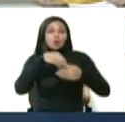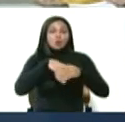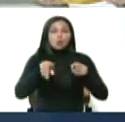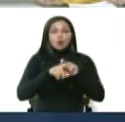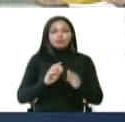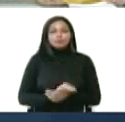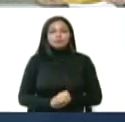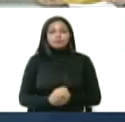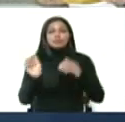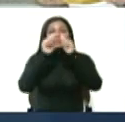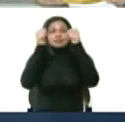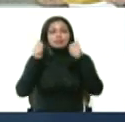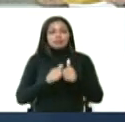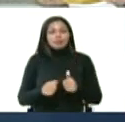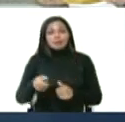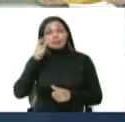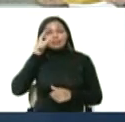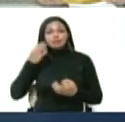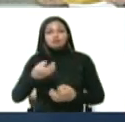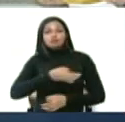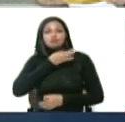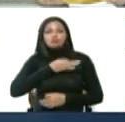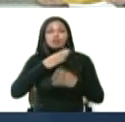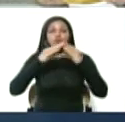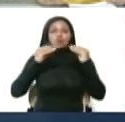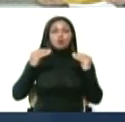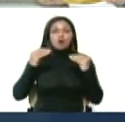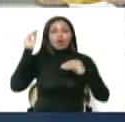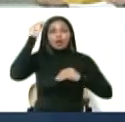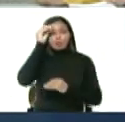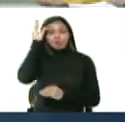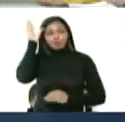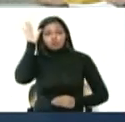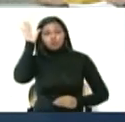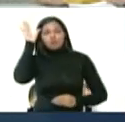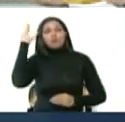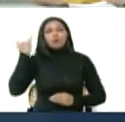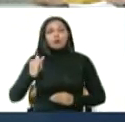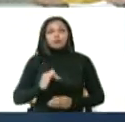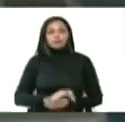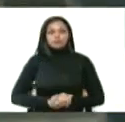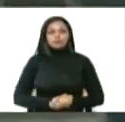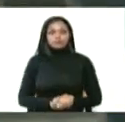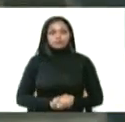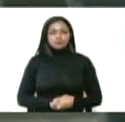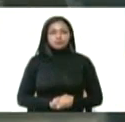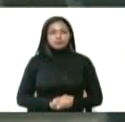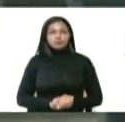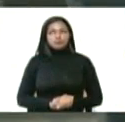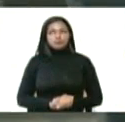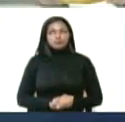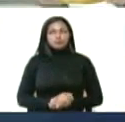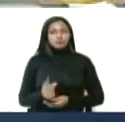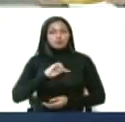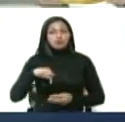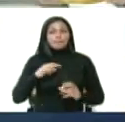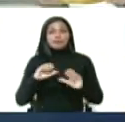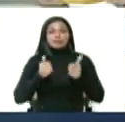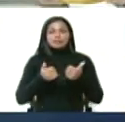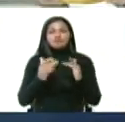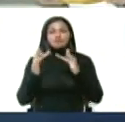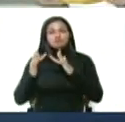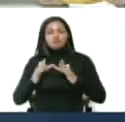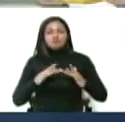del sistema del seguro social, todas las capacidades. Y comenzando un nuevo tipo de